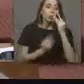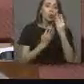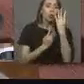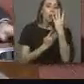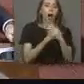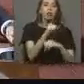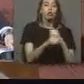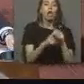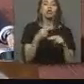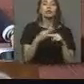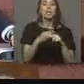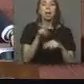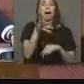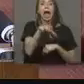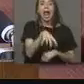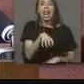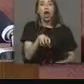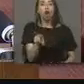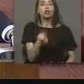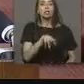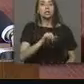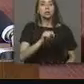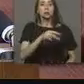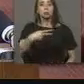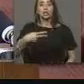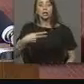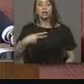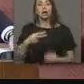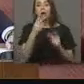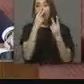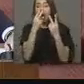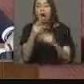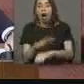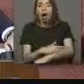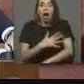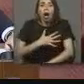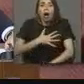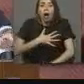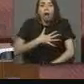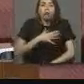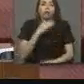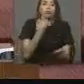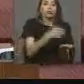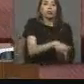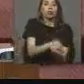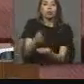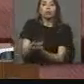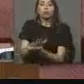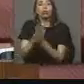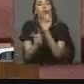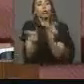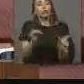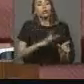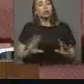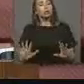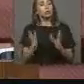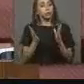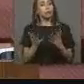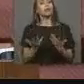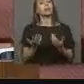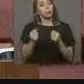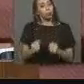Smith, y muchos otros lamentables que tocaron la sensibilidad de todas y todos los chilenos. La posibilidad de